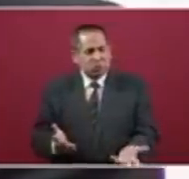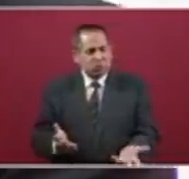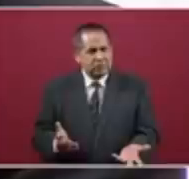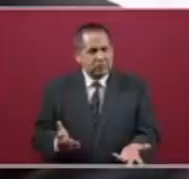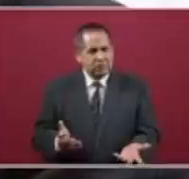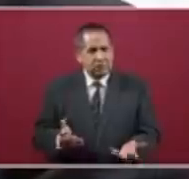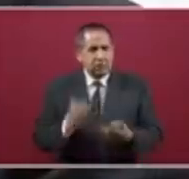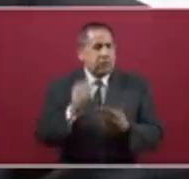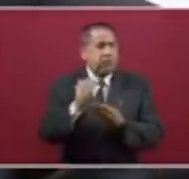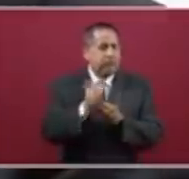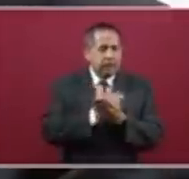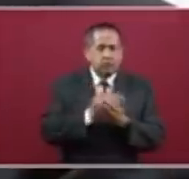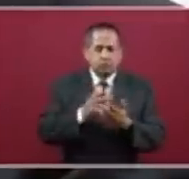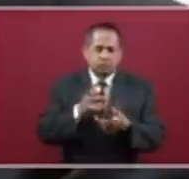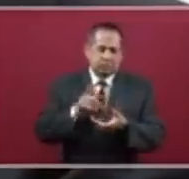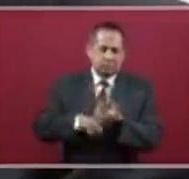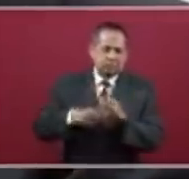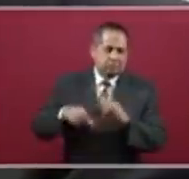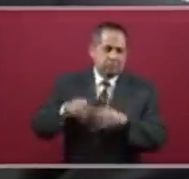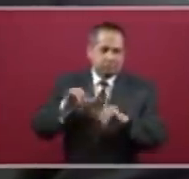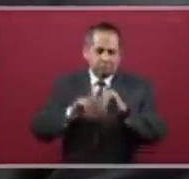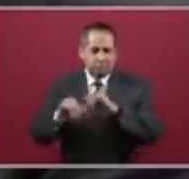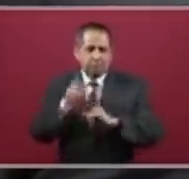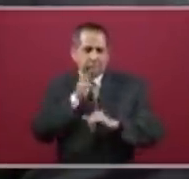- productos petroquímicos